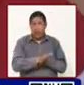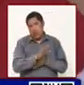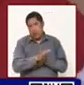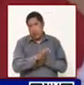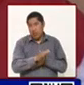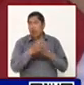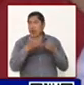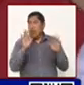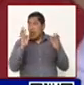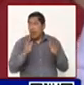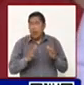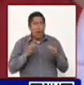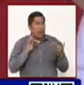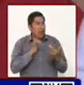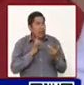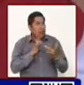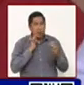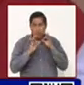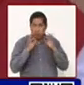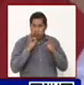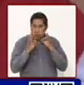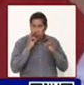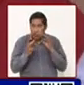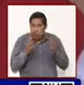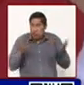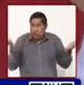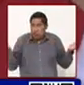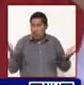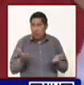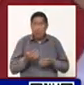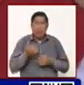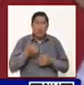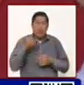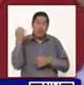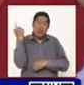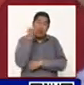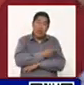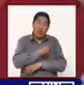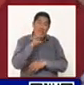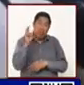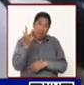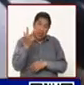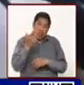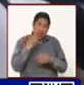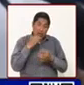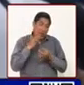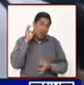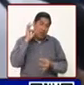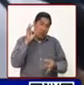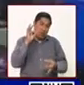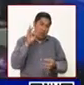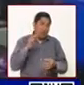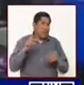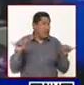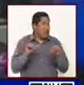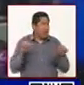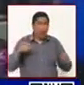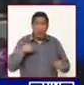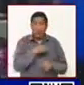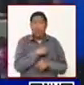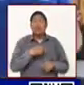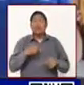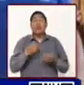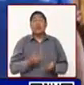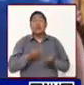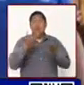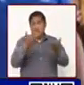ya habían sido por las redes notificados y bueno, el día 3 lo han notificado, ¿no? Al mismo tiempo que a nosotros. Nosotros